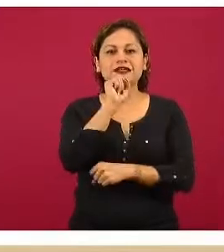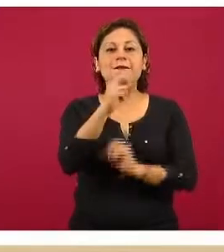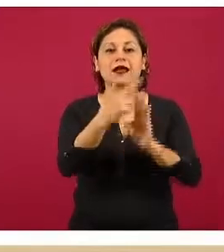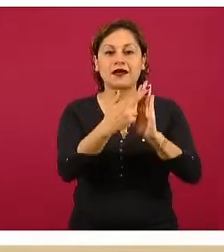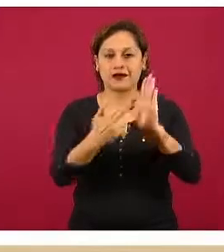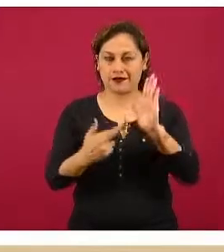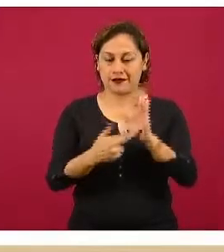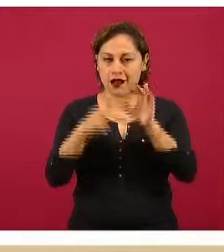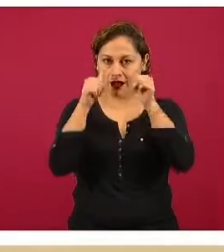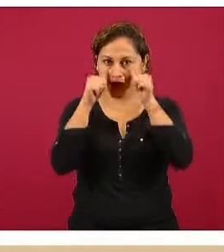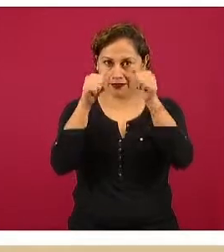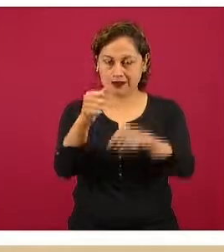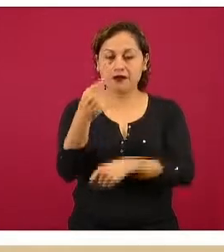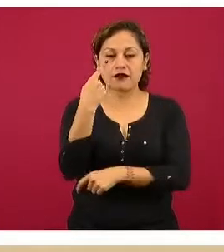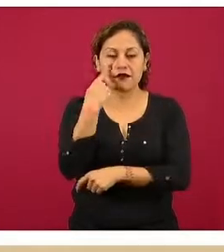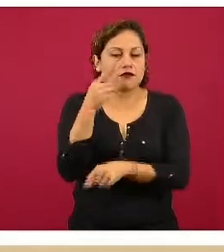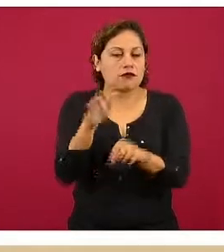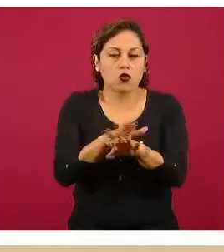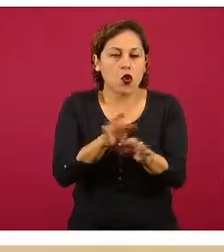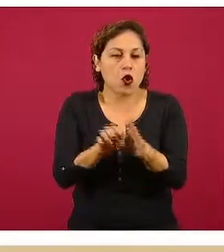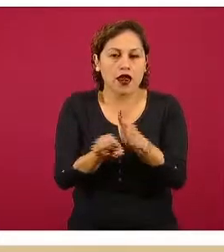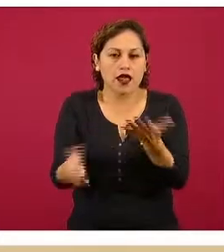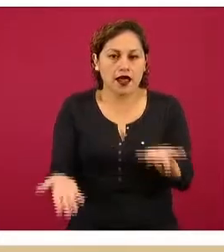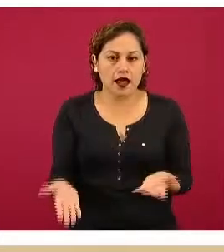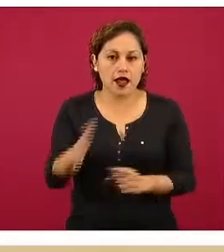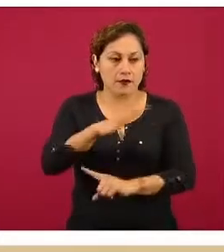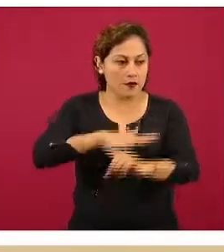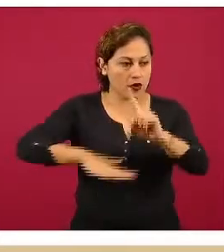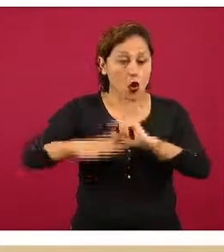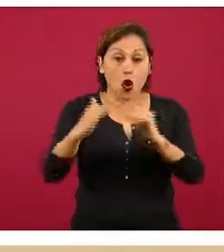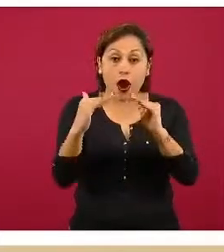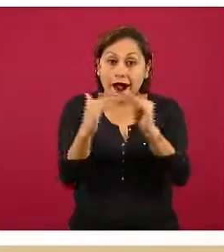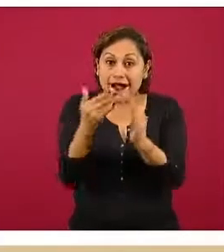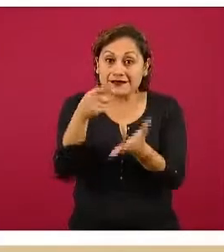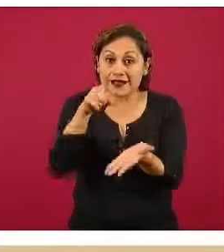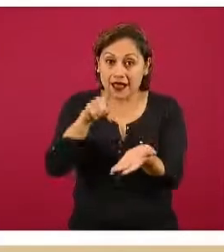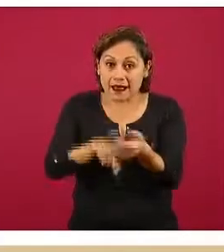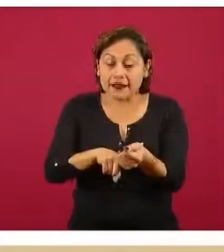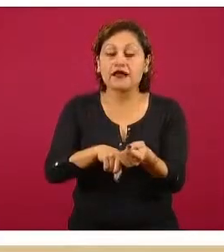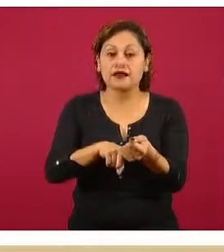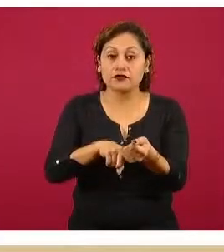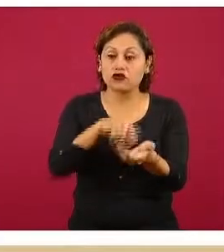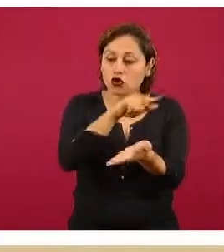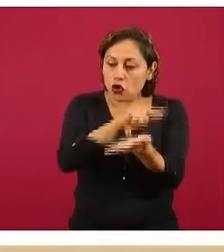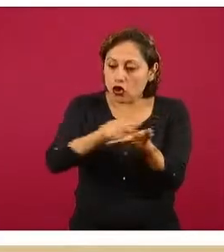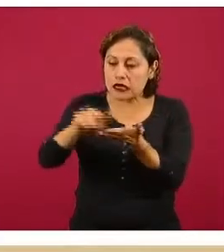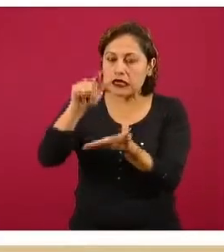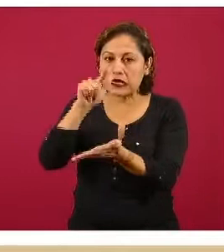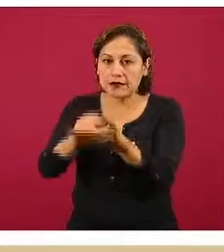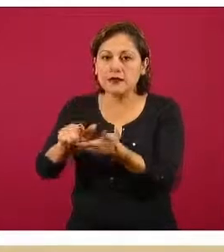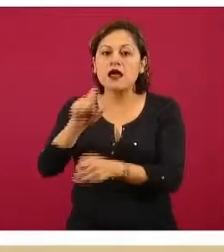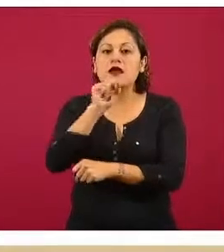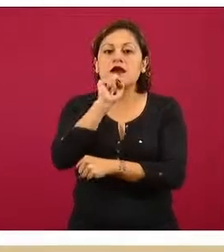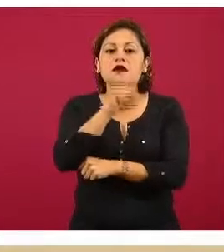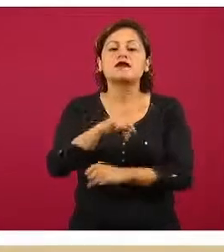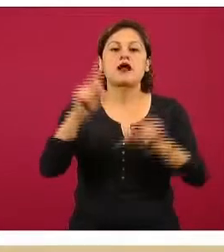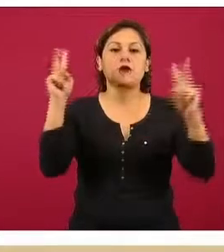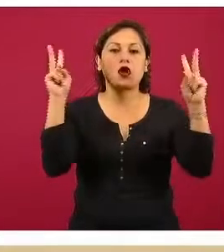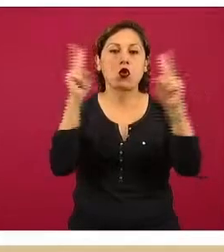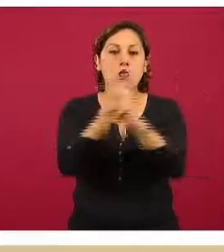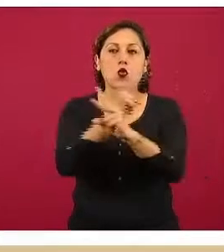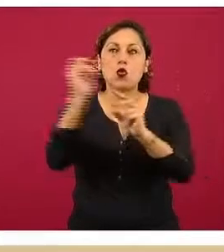incluye hacer una higiene adecuada de los entornos. Tengo que ventilarlos y permitir la entrada del